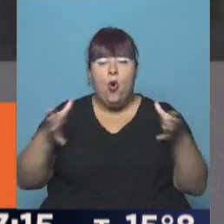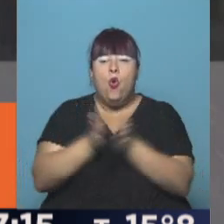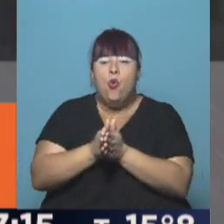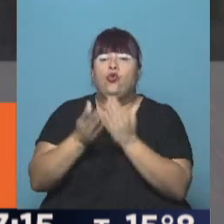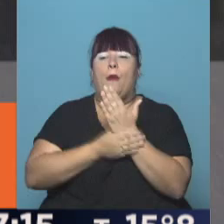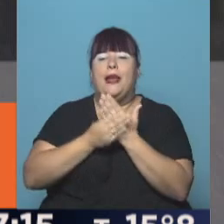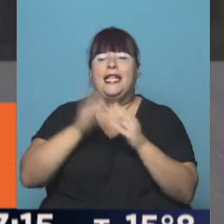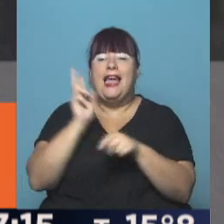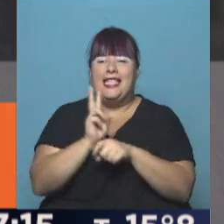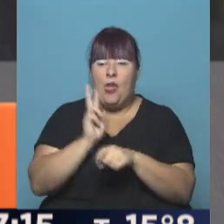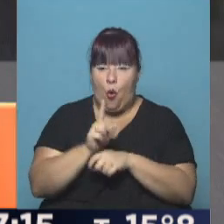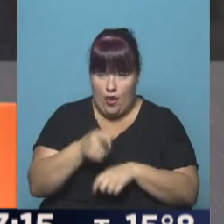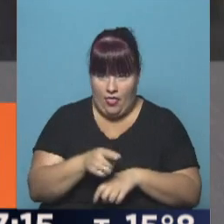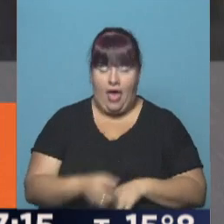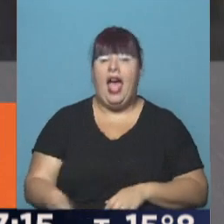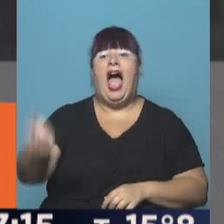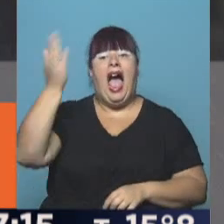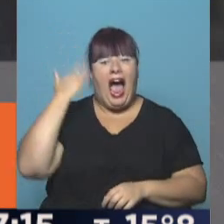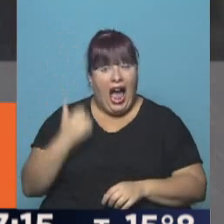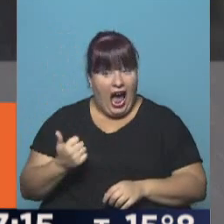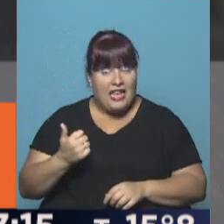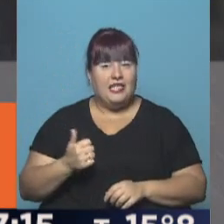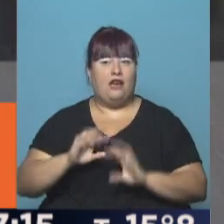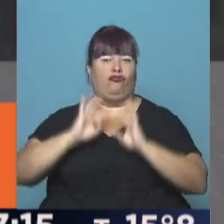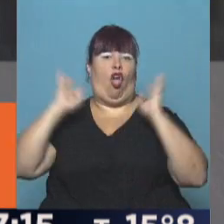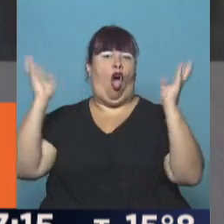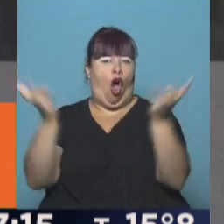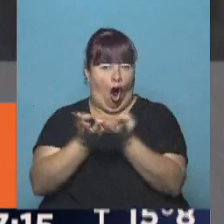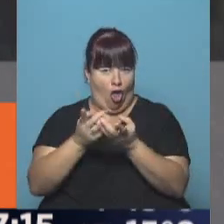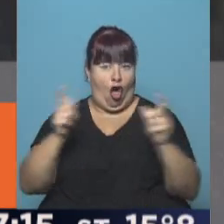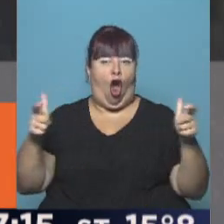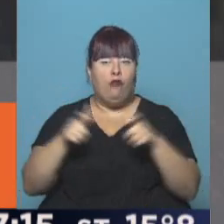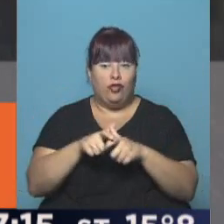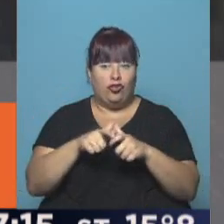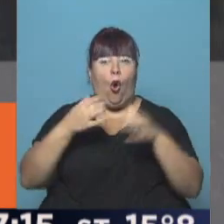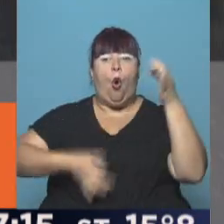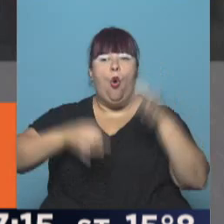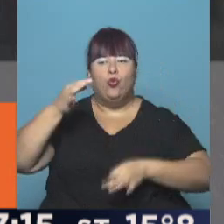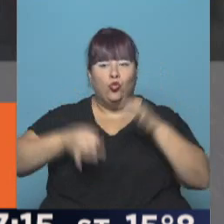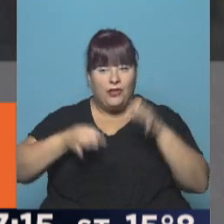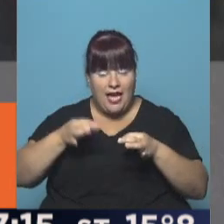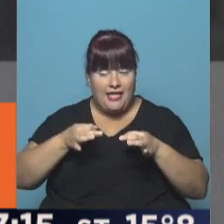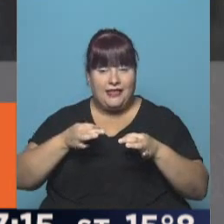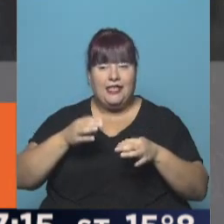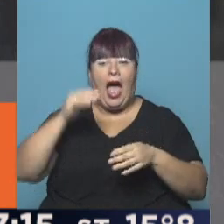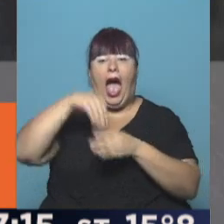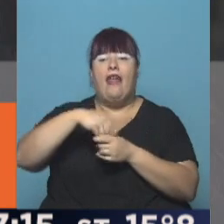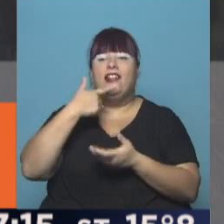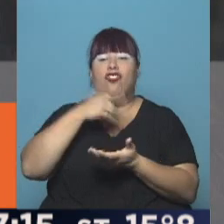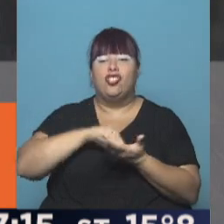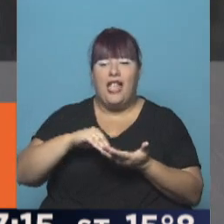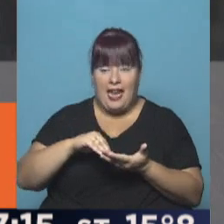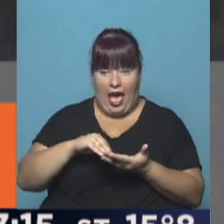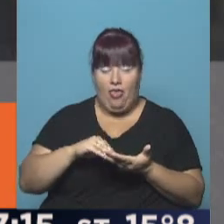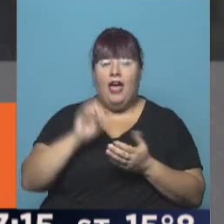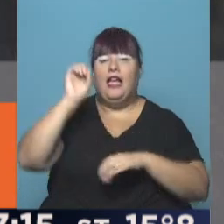de Seguridad de la Nación. Y ayer ya fue un plenario de esta Comisión de Justicia en el Senado Nacional,